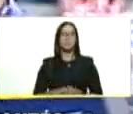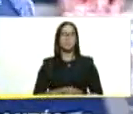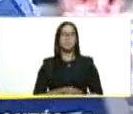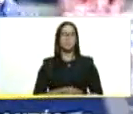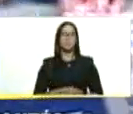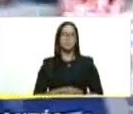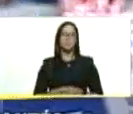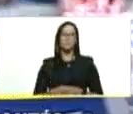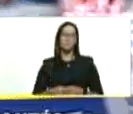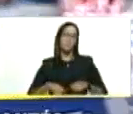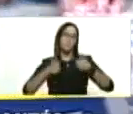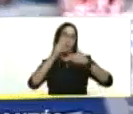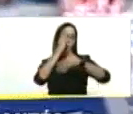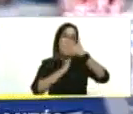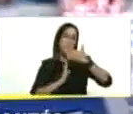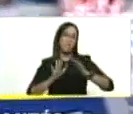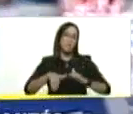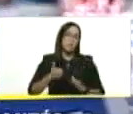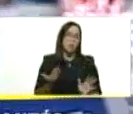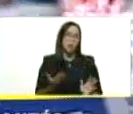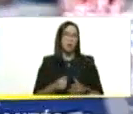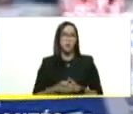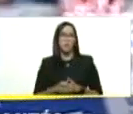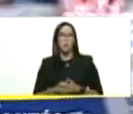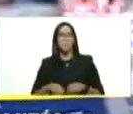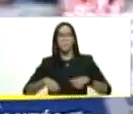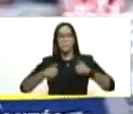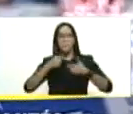más humildes quizás, más modestos,